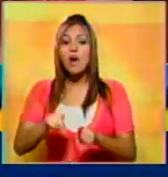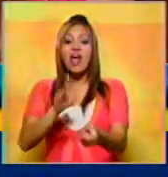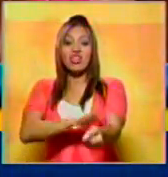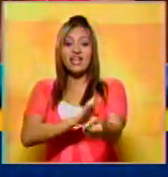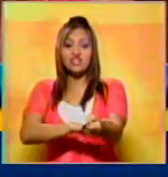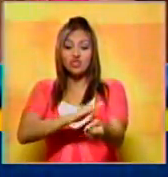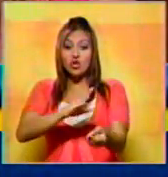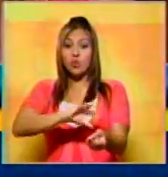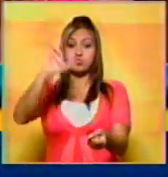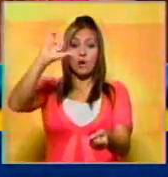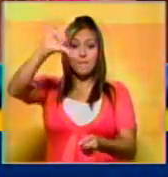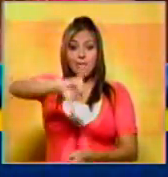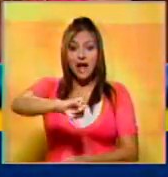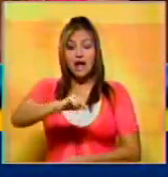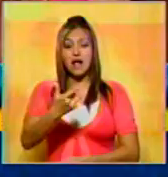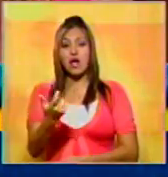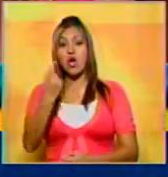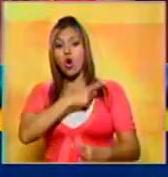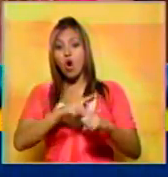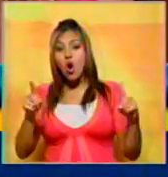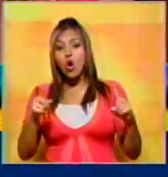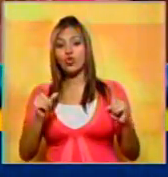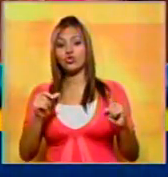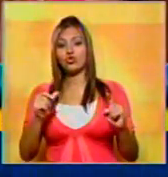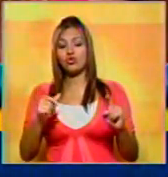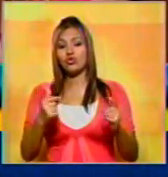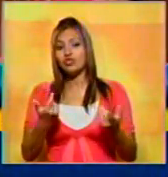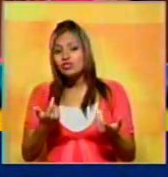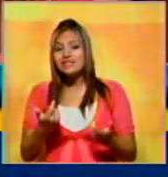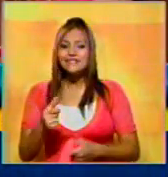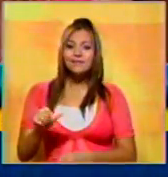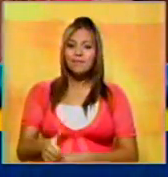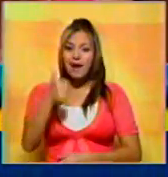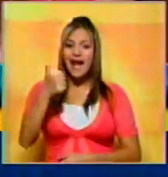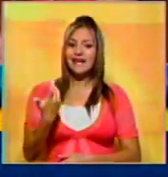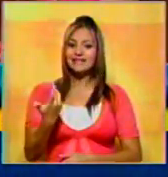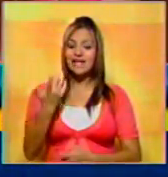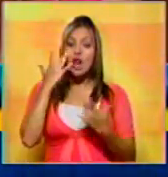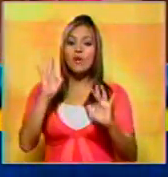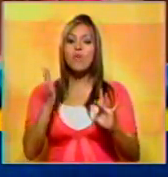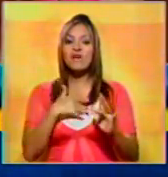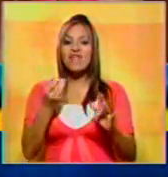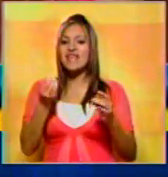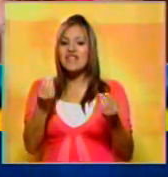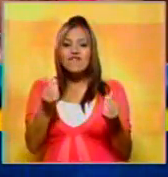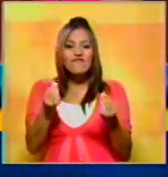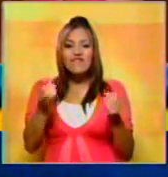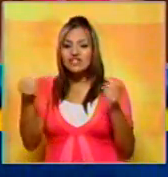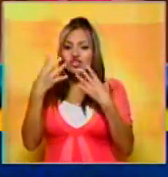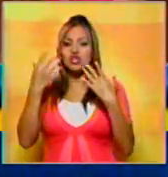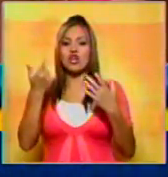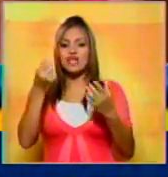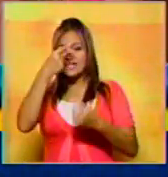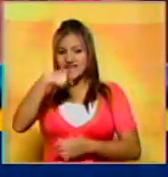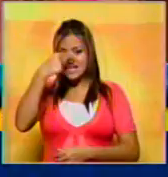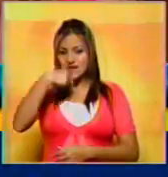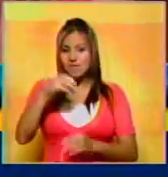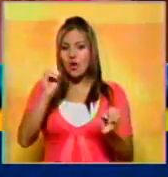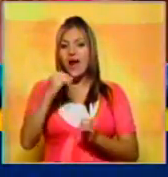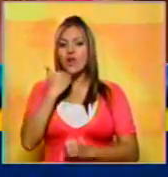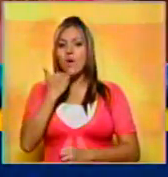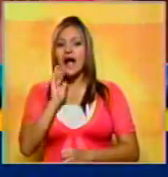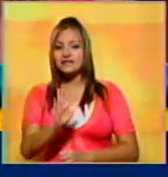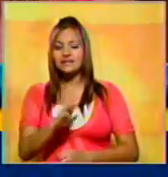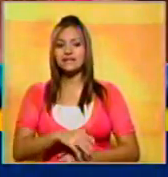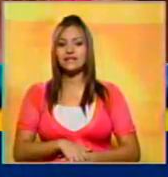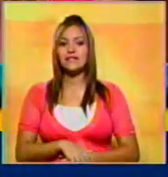hipertensión, produce inmunosupresión, es decir, que la persona tiene más probabilidad de infectarse de cualquier gripecita que le cruce por ahí.